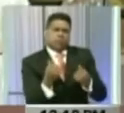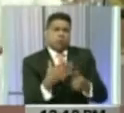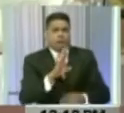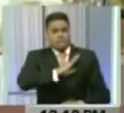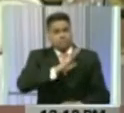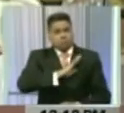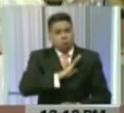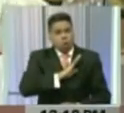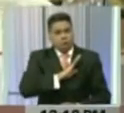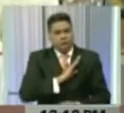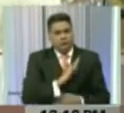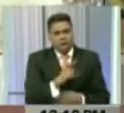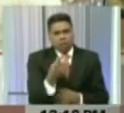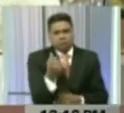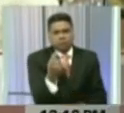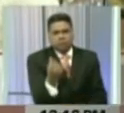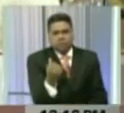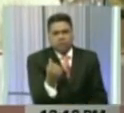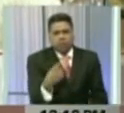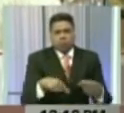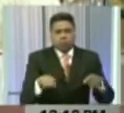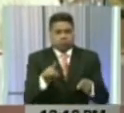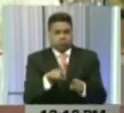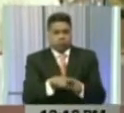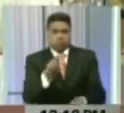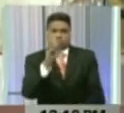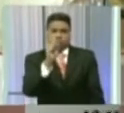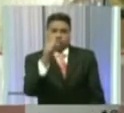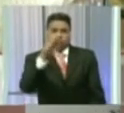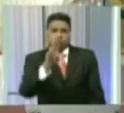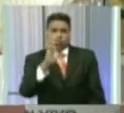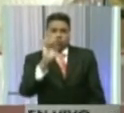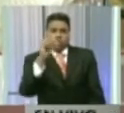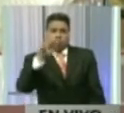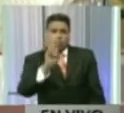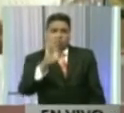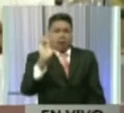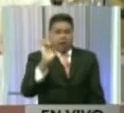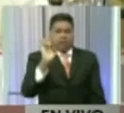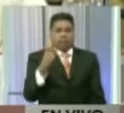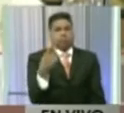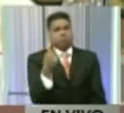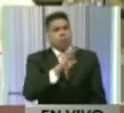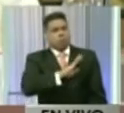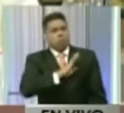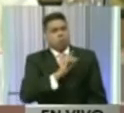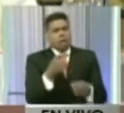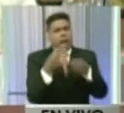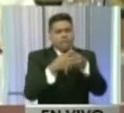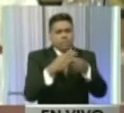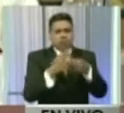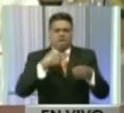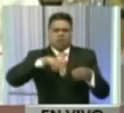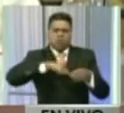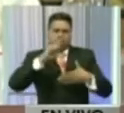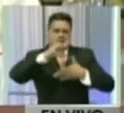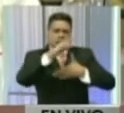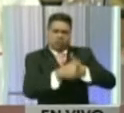moneda latinoamericana cuando propuso el Sucre. Y propuso la creación de una banca latinoamericana y caribeña.